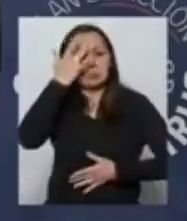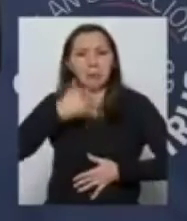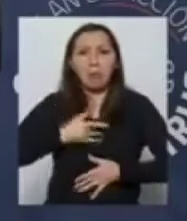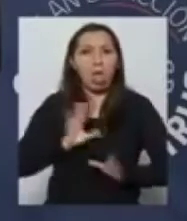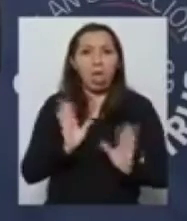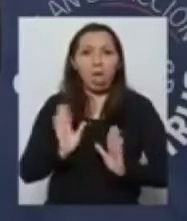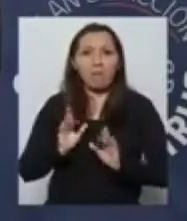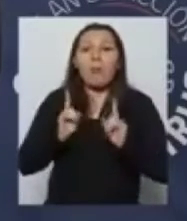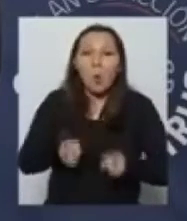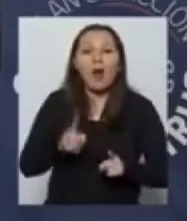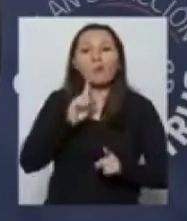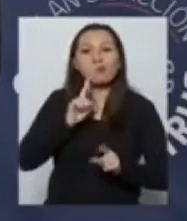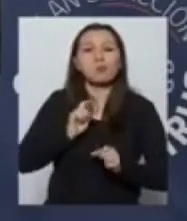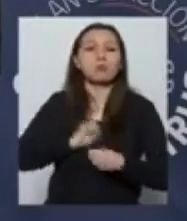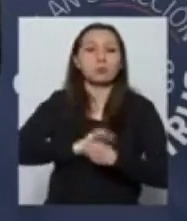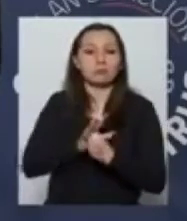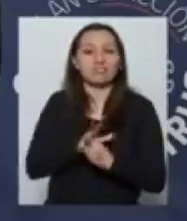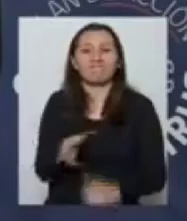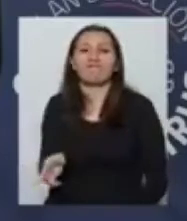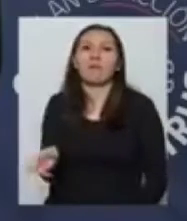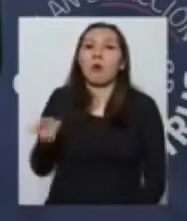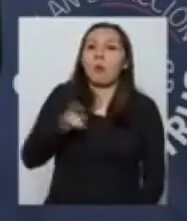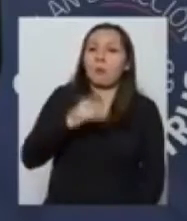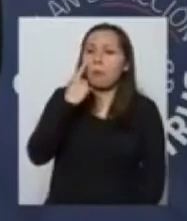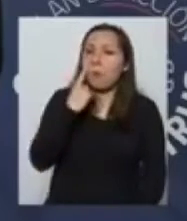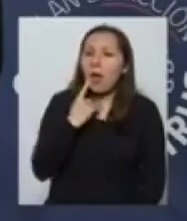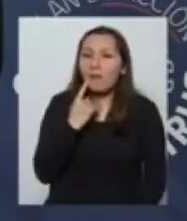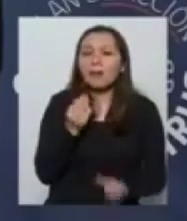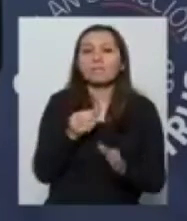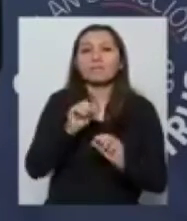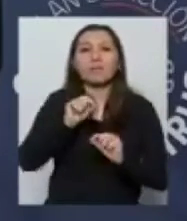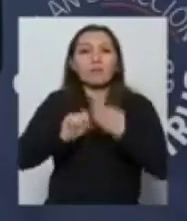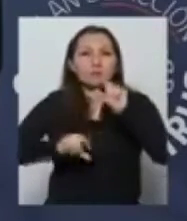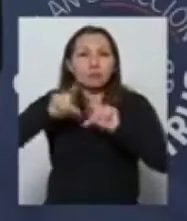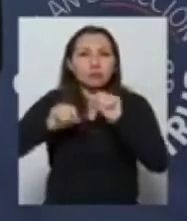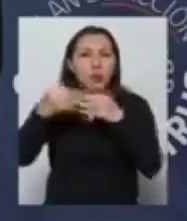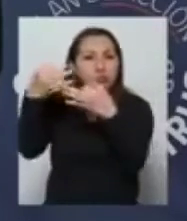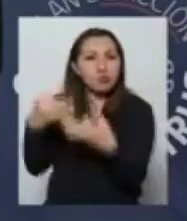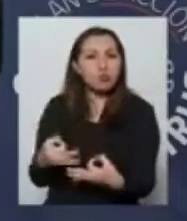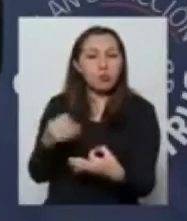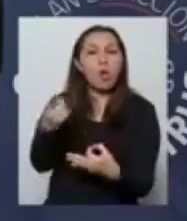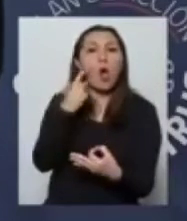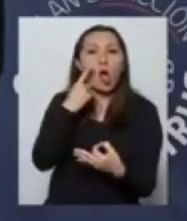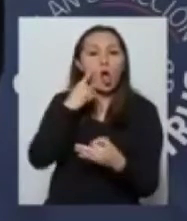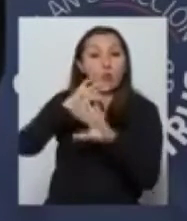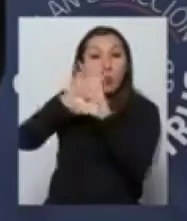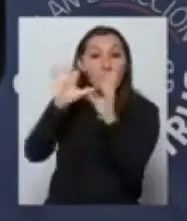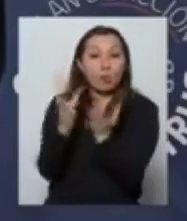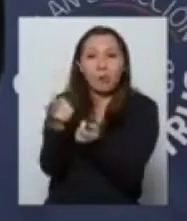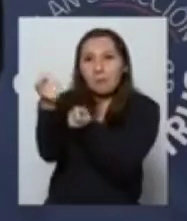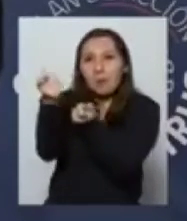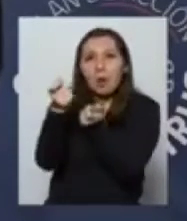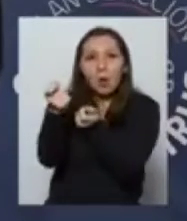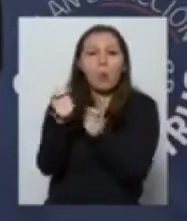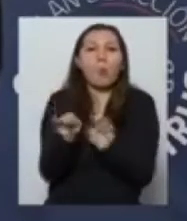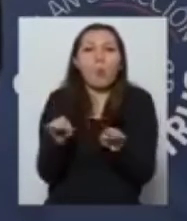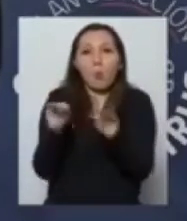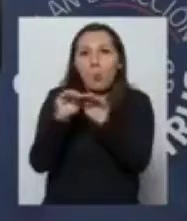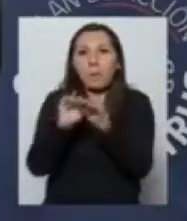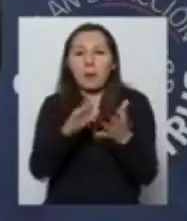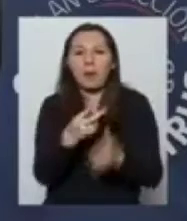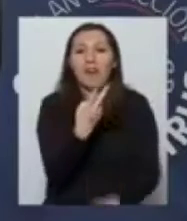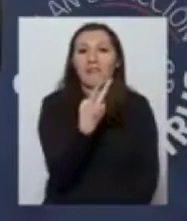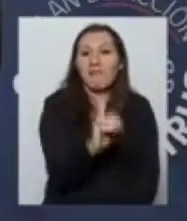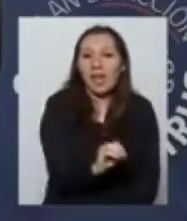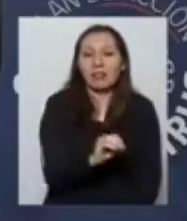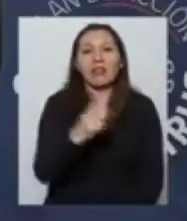síntomas. Repitiendo, insisto, la estadística más o menos conocida en el mundo, que entre